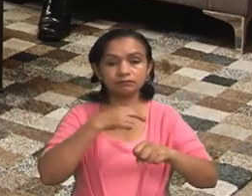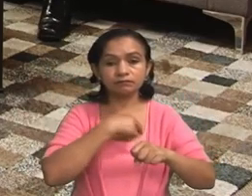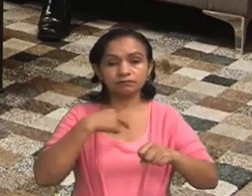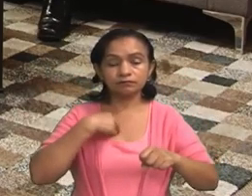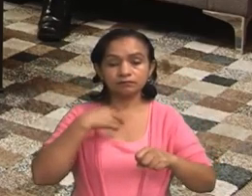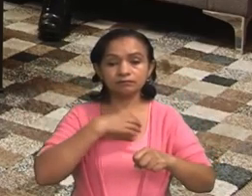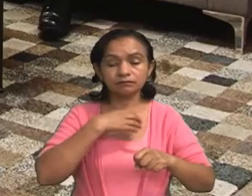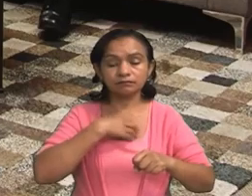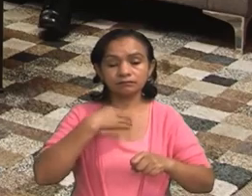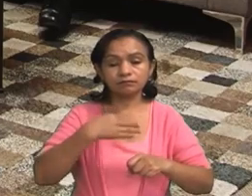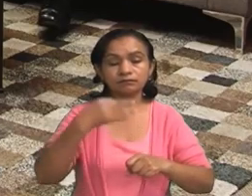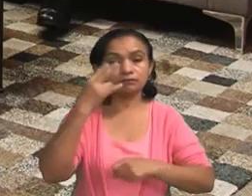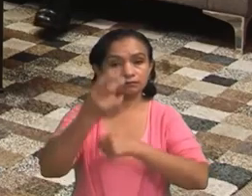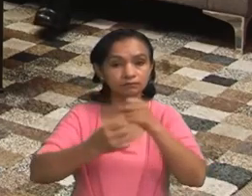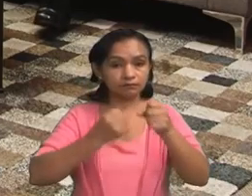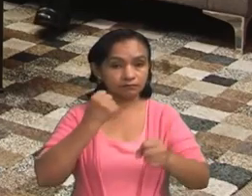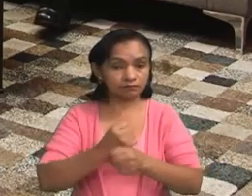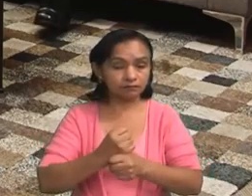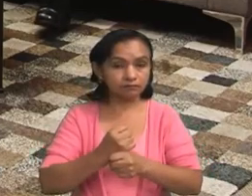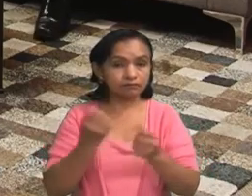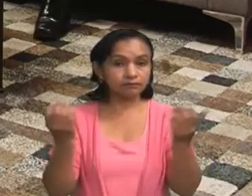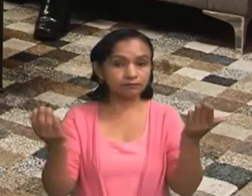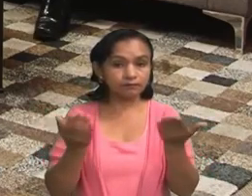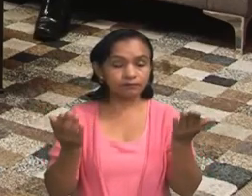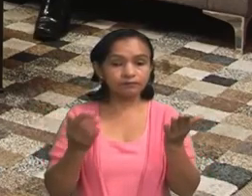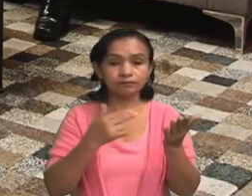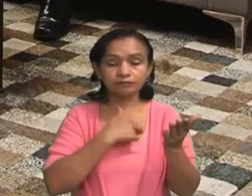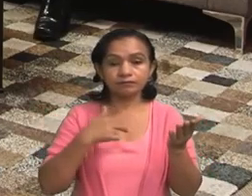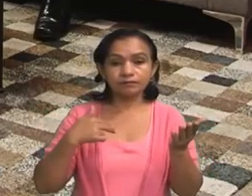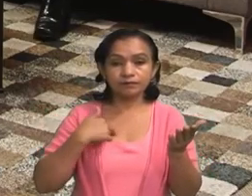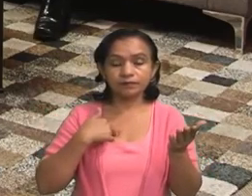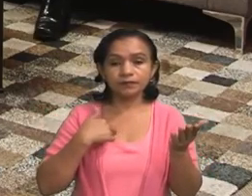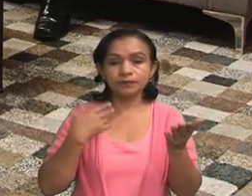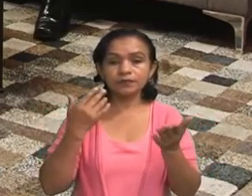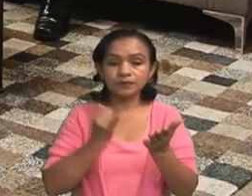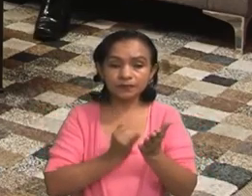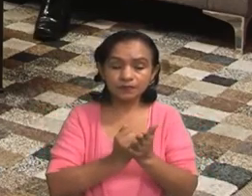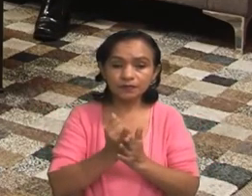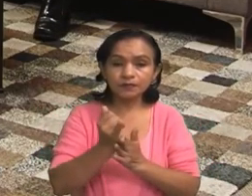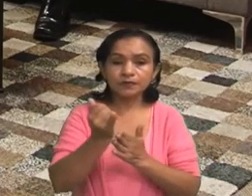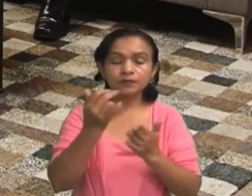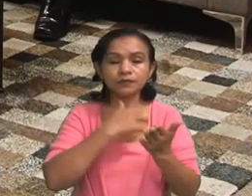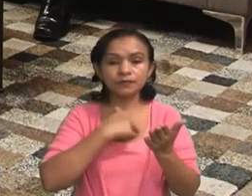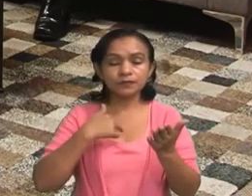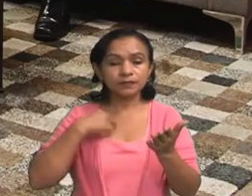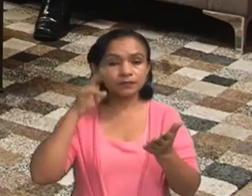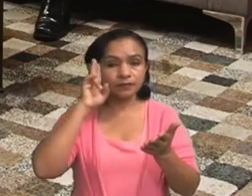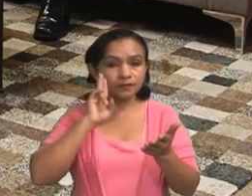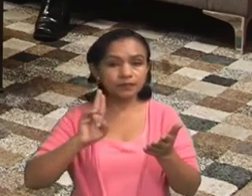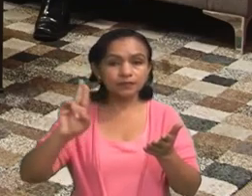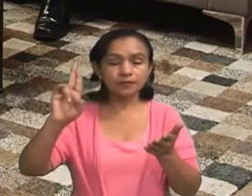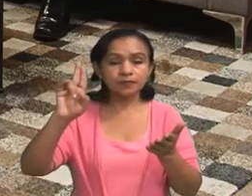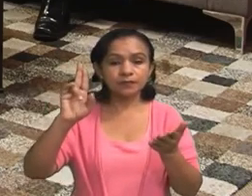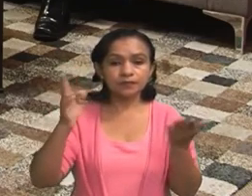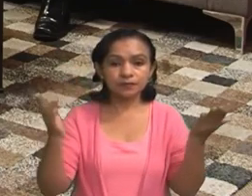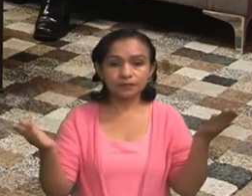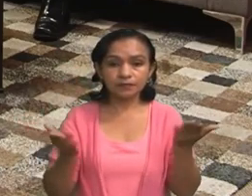estos próximos 2 años. Así es que eso genera agenda de investigación en las universidades,